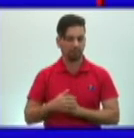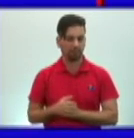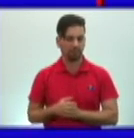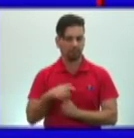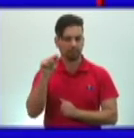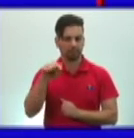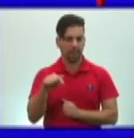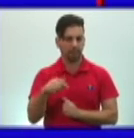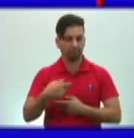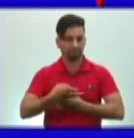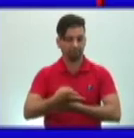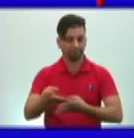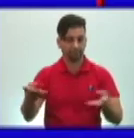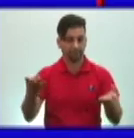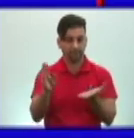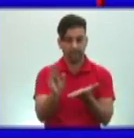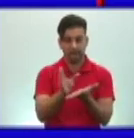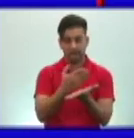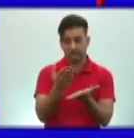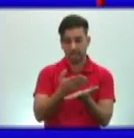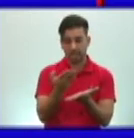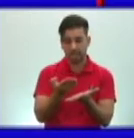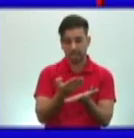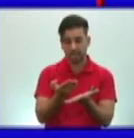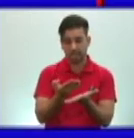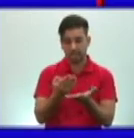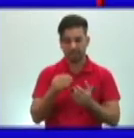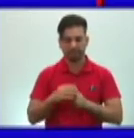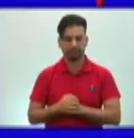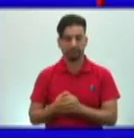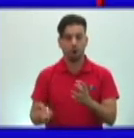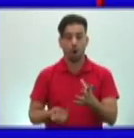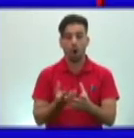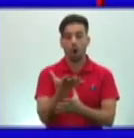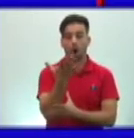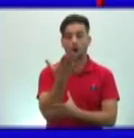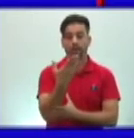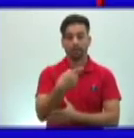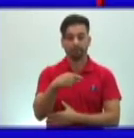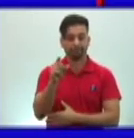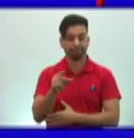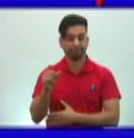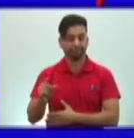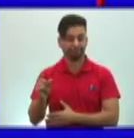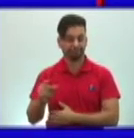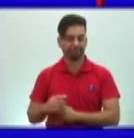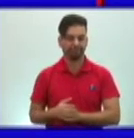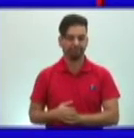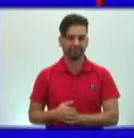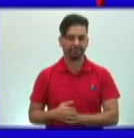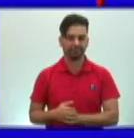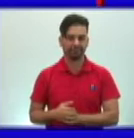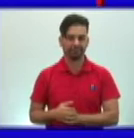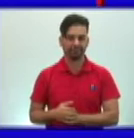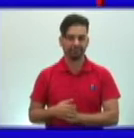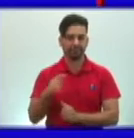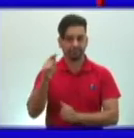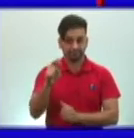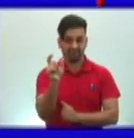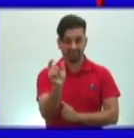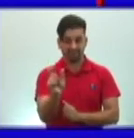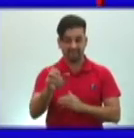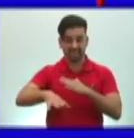de las especies de Charles Darwin y por la cual se conmemora el Día Mundial de la Evolución. Hasta ese momento, pues